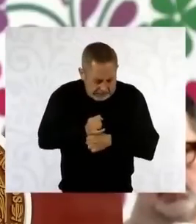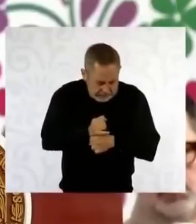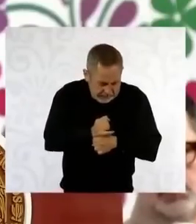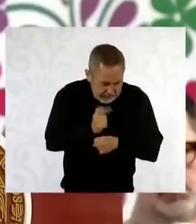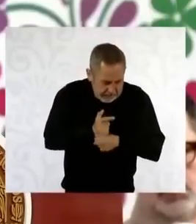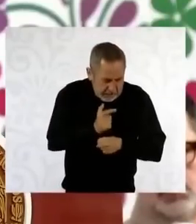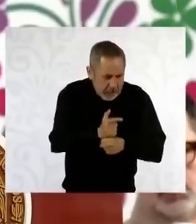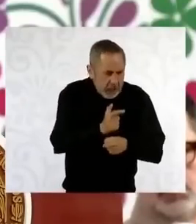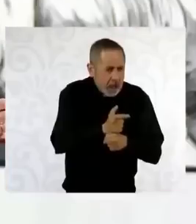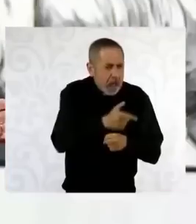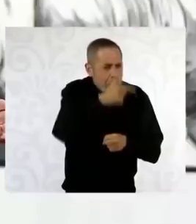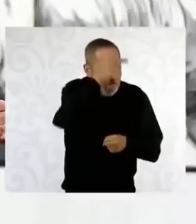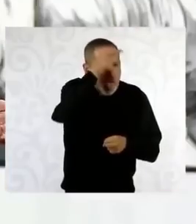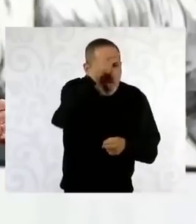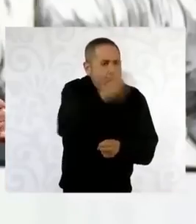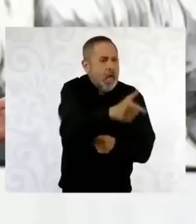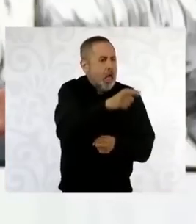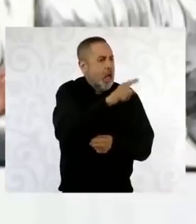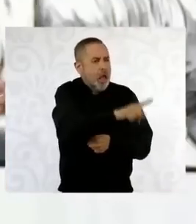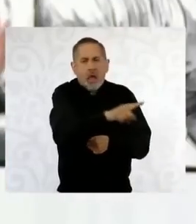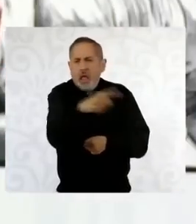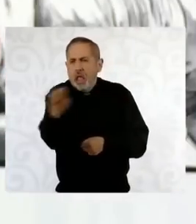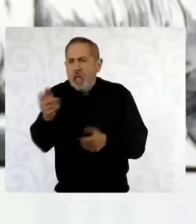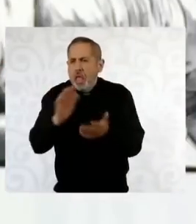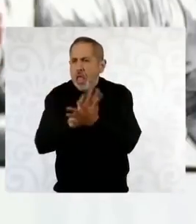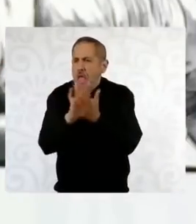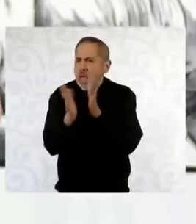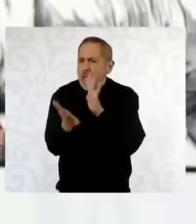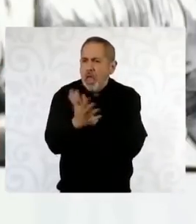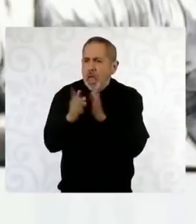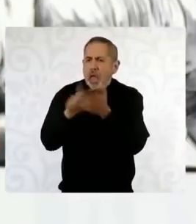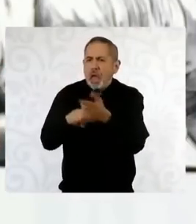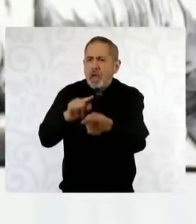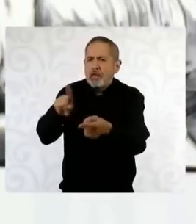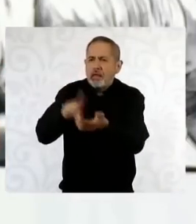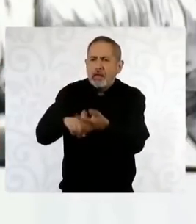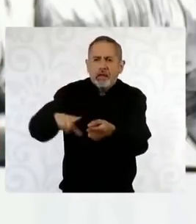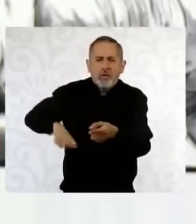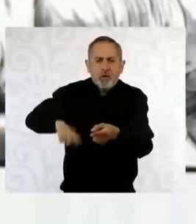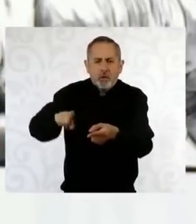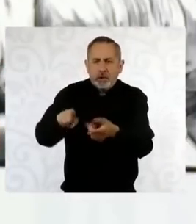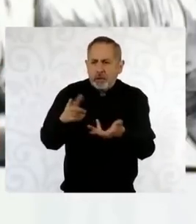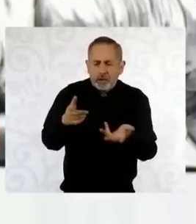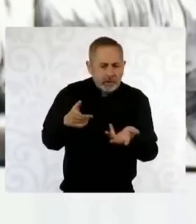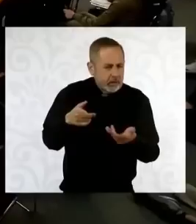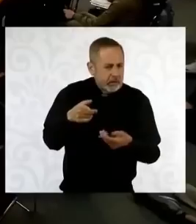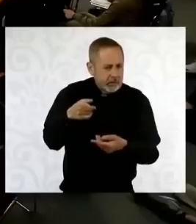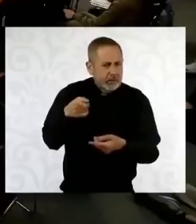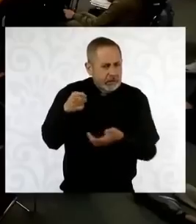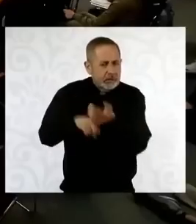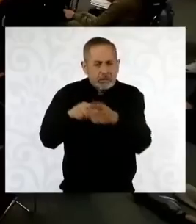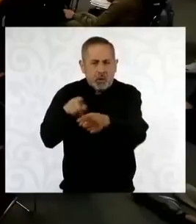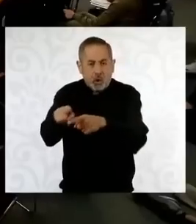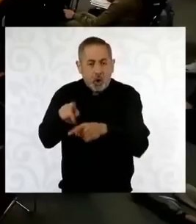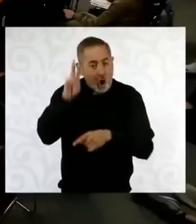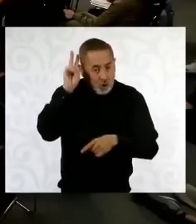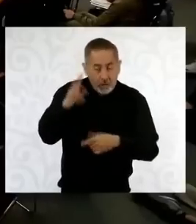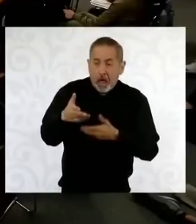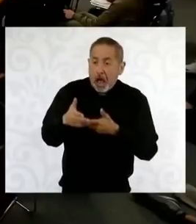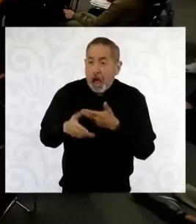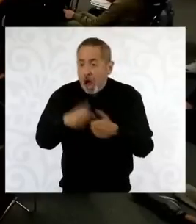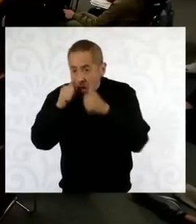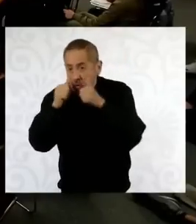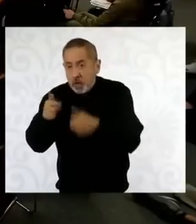posible colusión de algún servidor o algún funcionario público, porque no se les puede llamar servidor público, ni un funcionario.